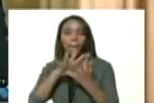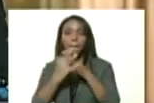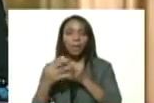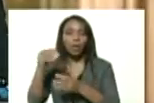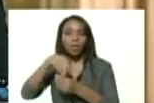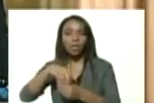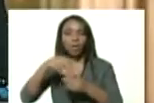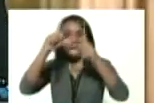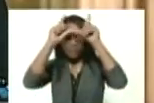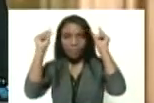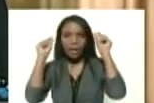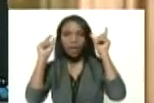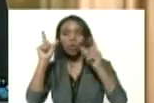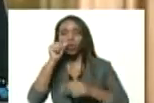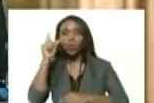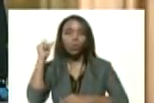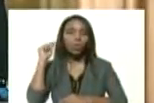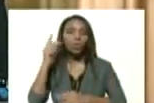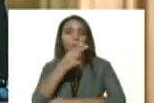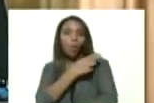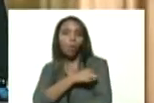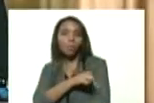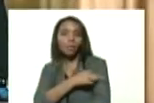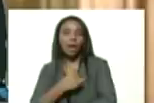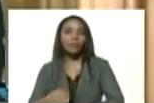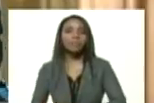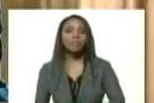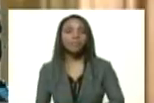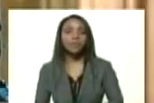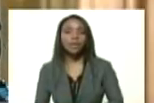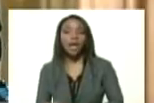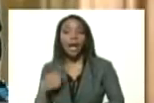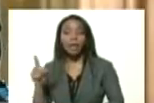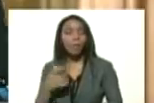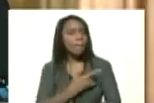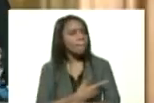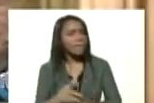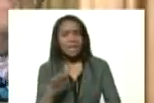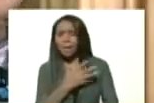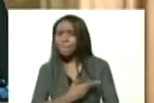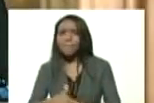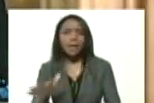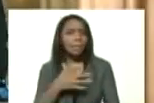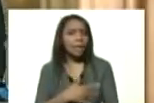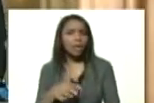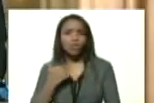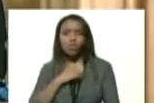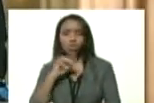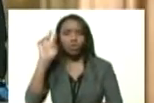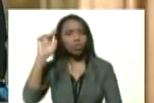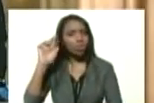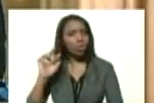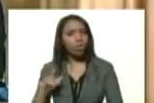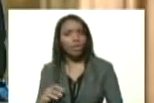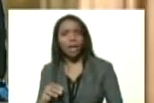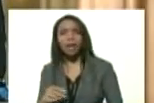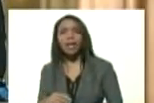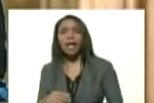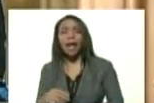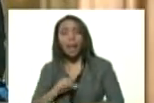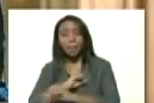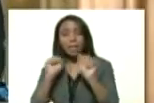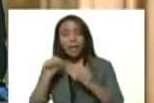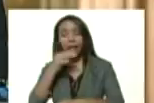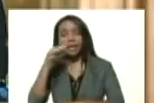adentro las enfermeras las enfermeras de los hospitales son miles miles miles miles que estamos todos los días en la mañana